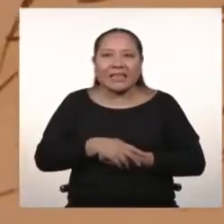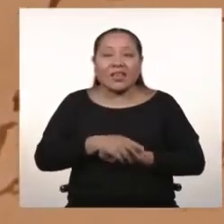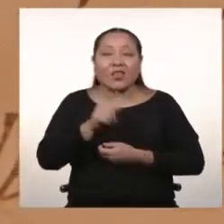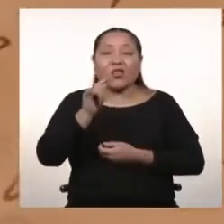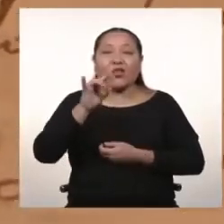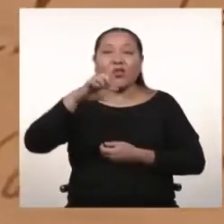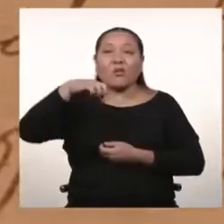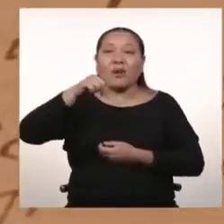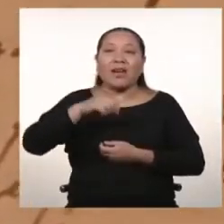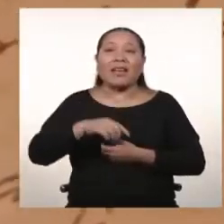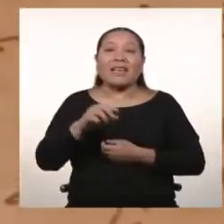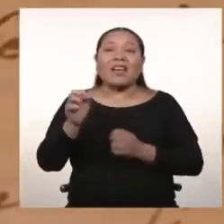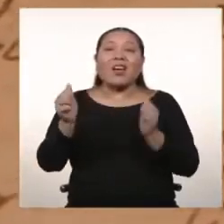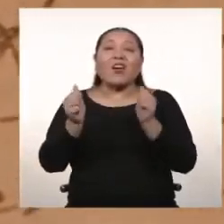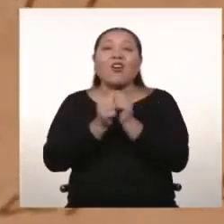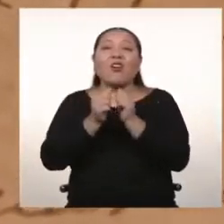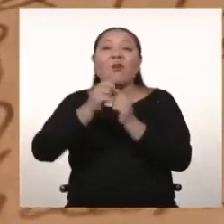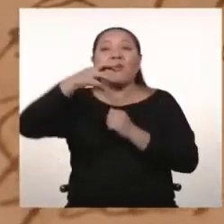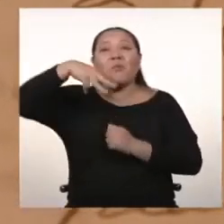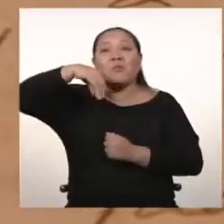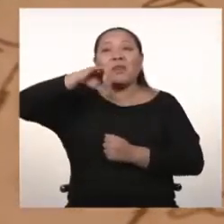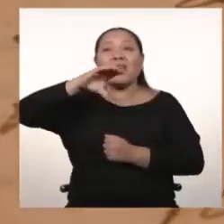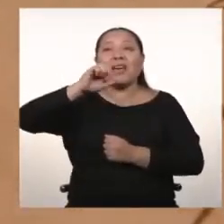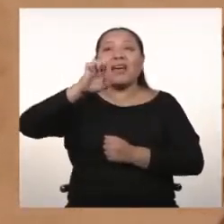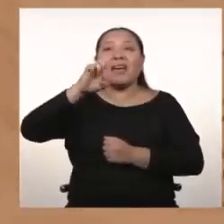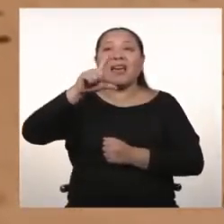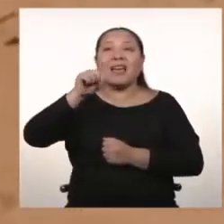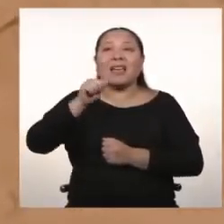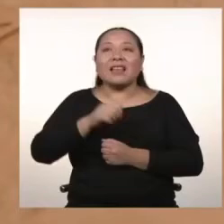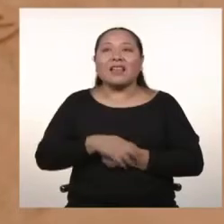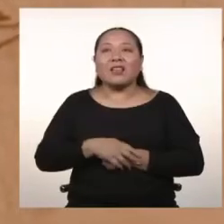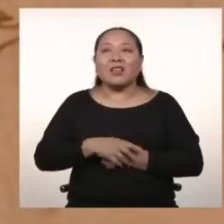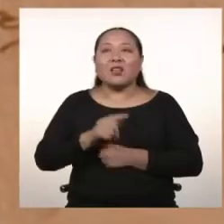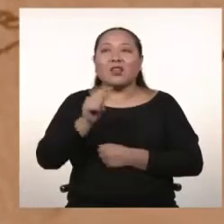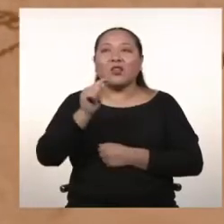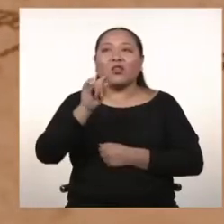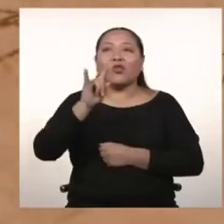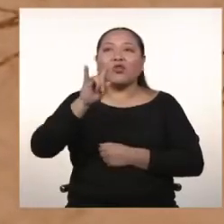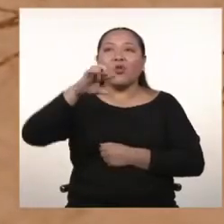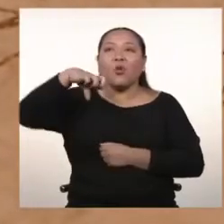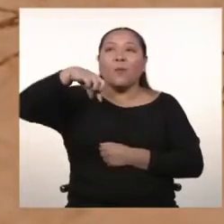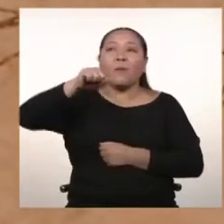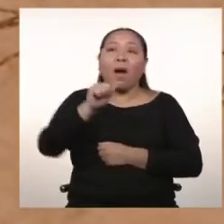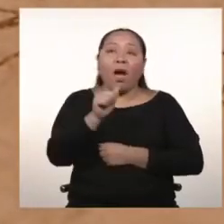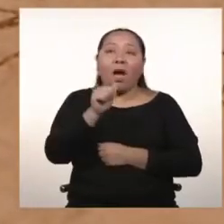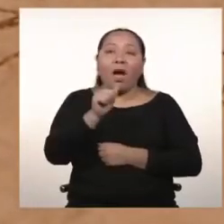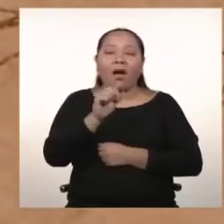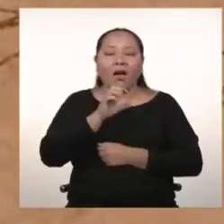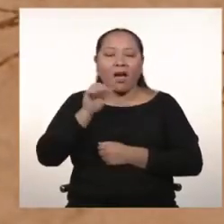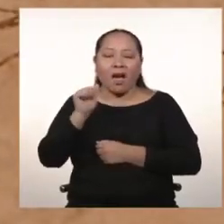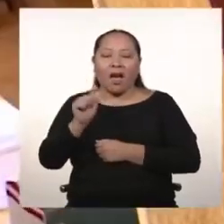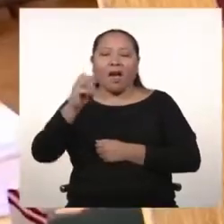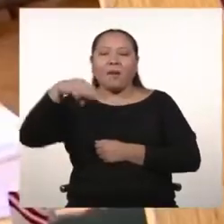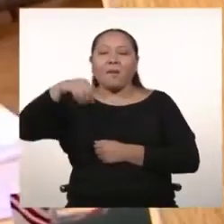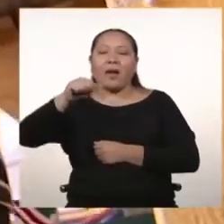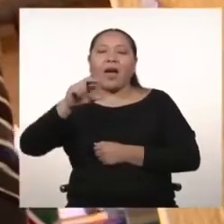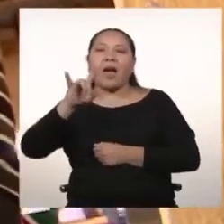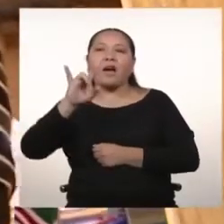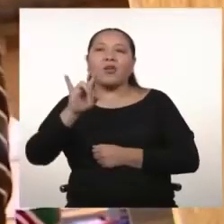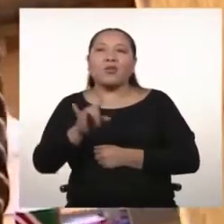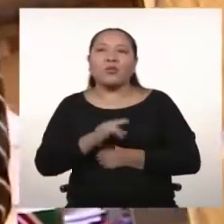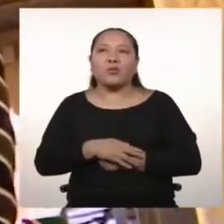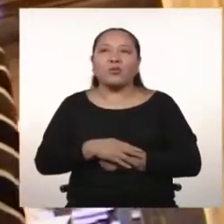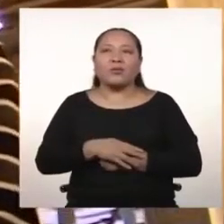Amaru yel tupa Amaru er algo así como un registrador de los matrimonios